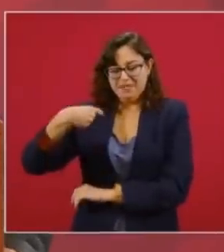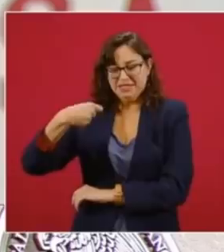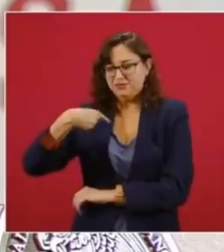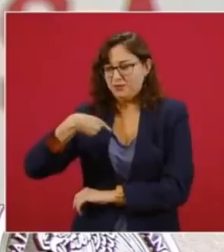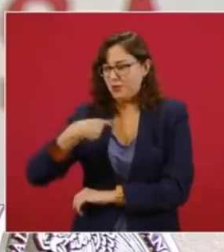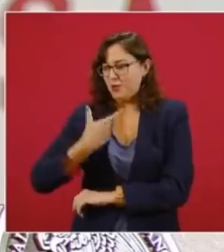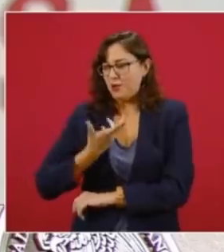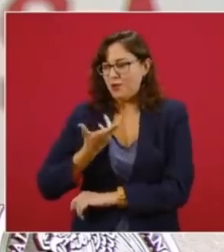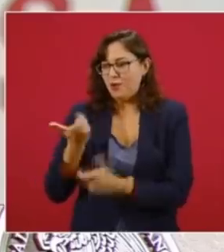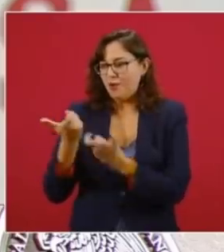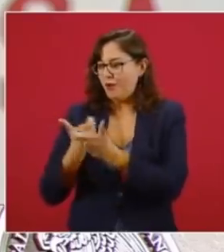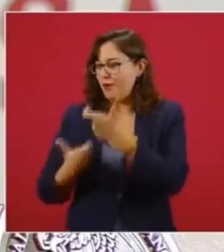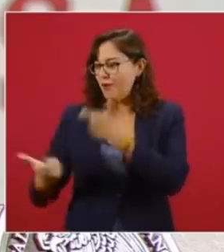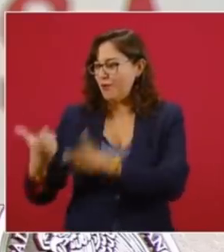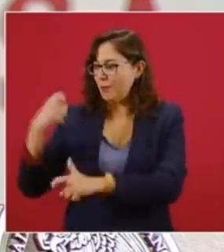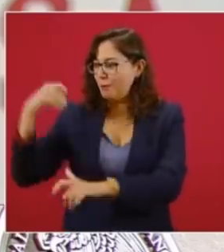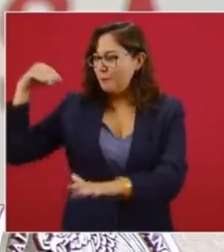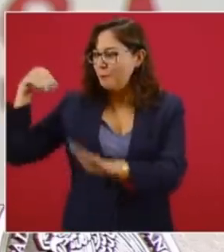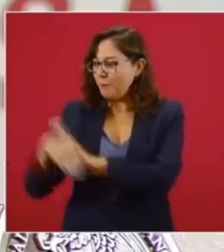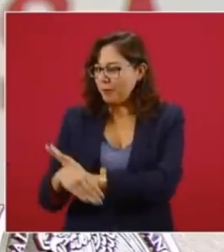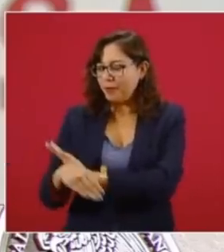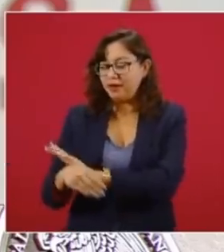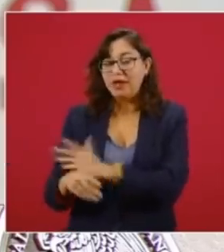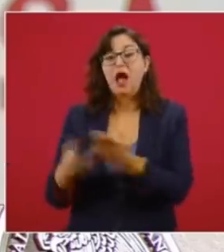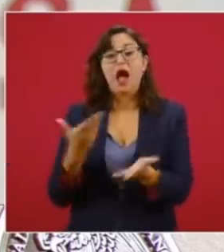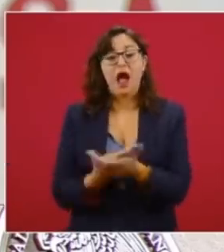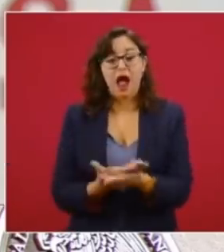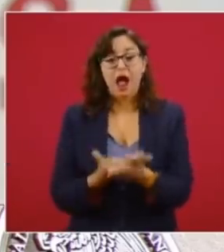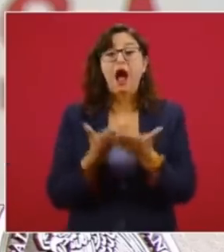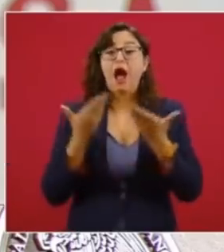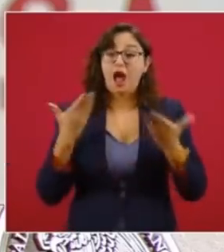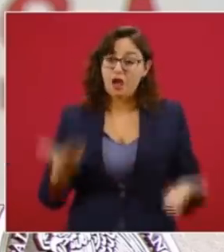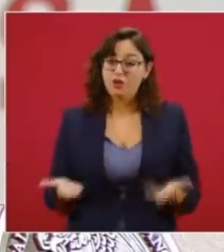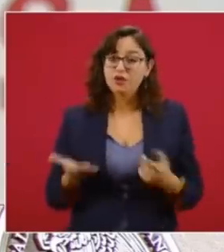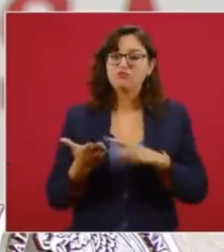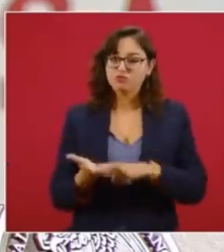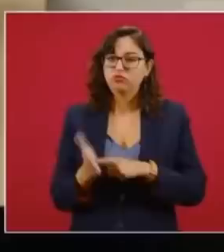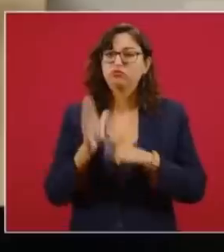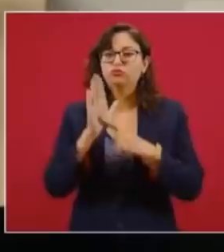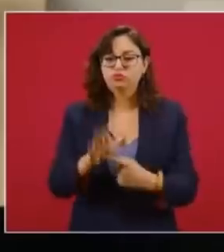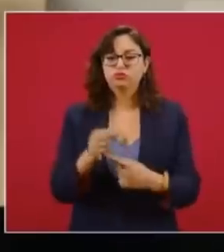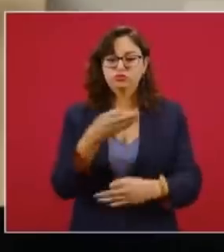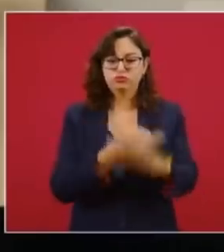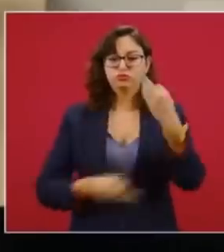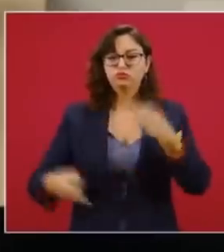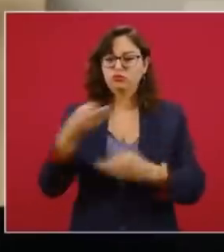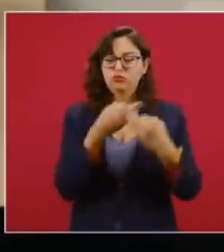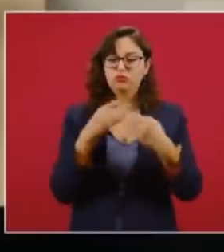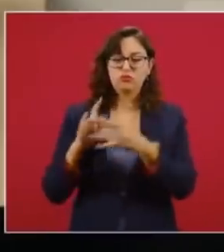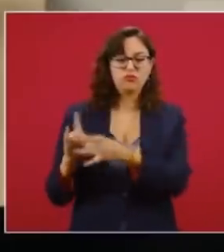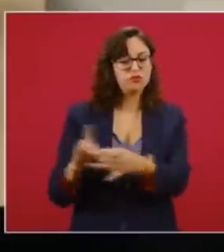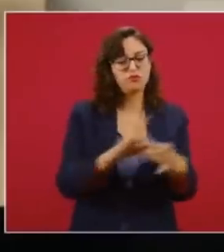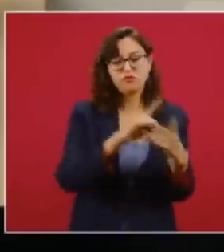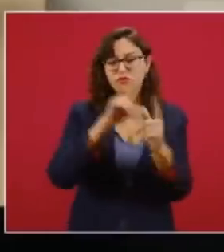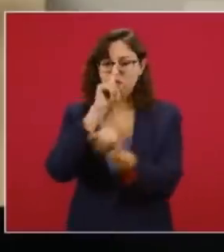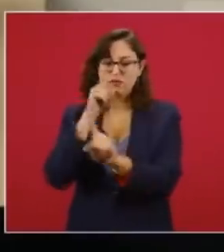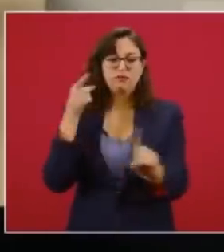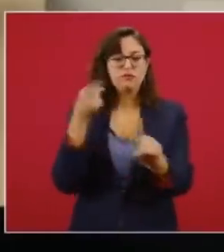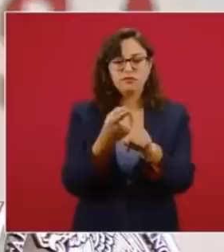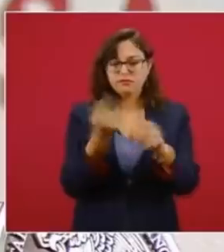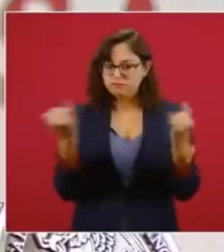hoy está pasando es una muestra de que estamos unidos en un mismo objetivo, que tenemos una orientación y que